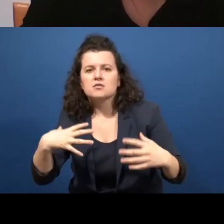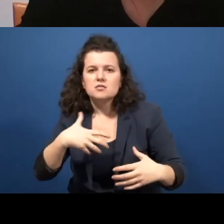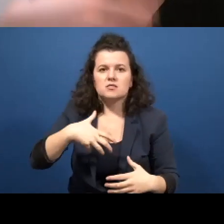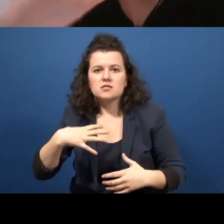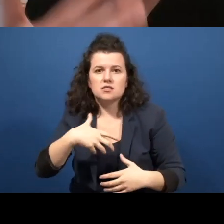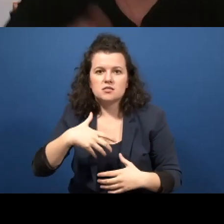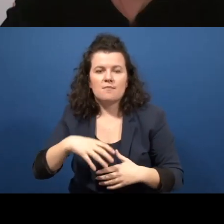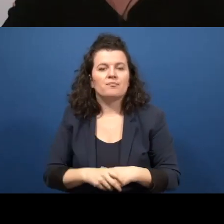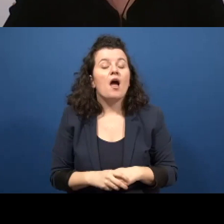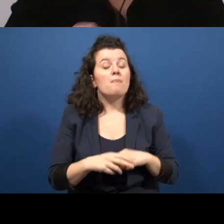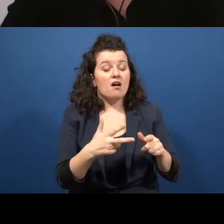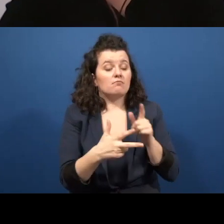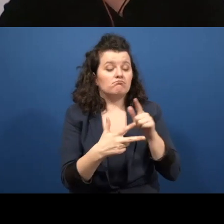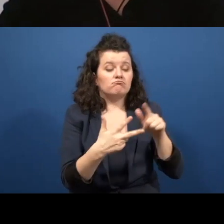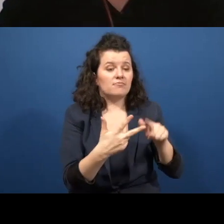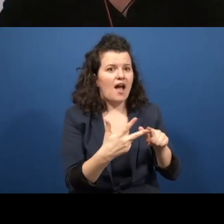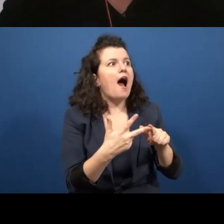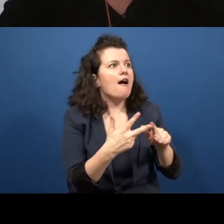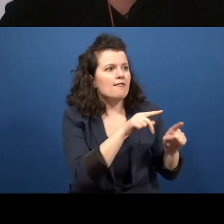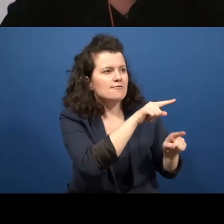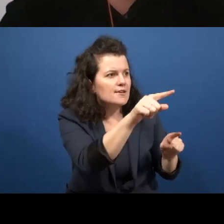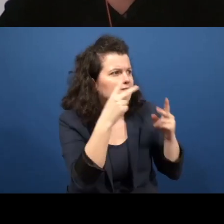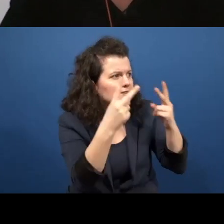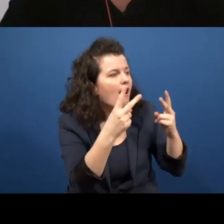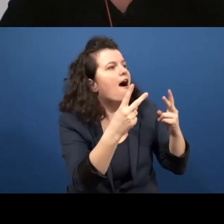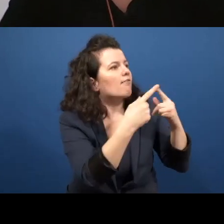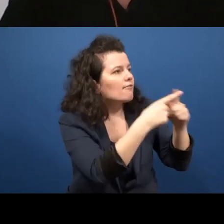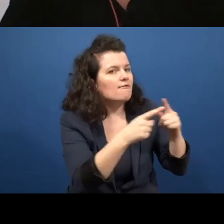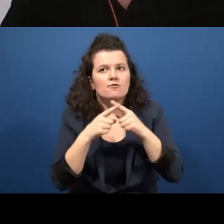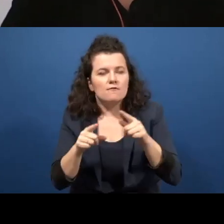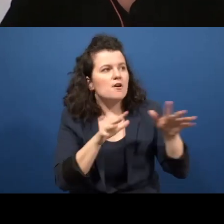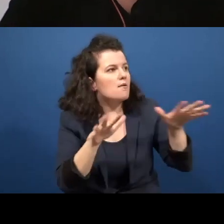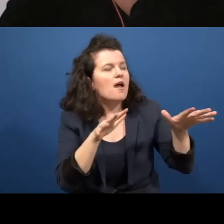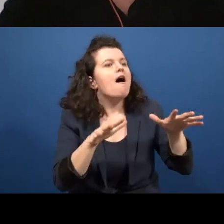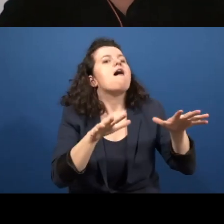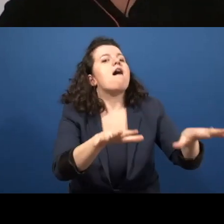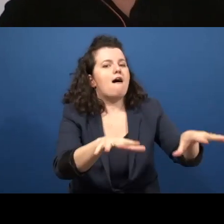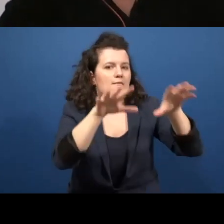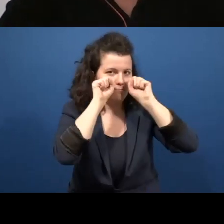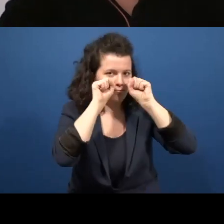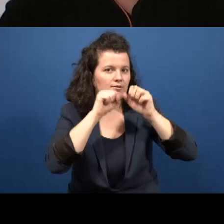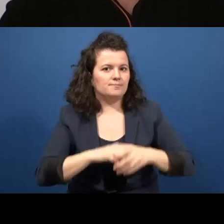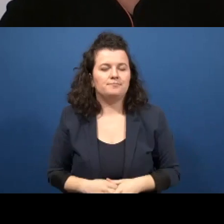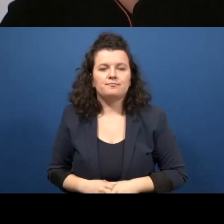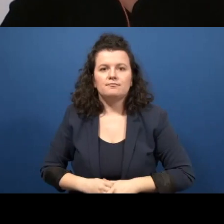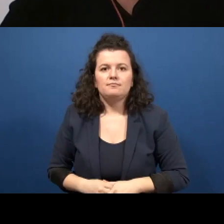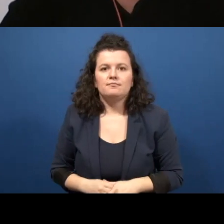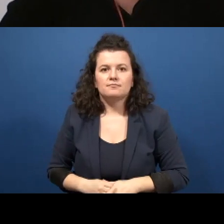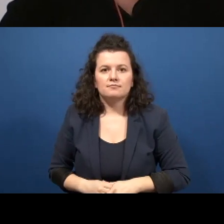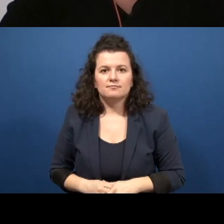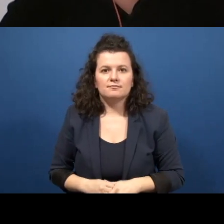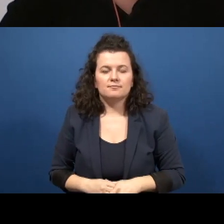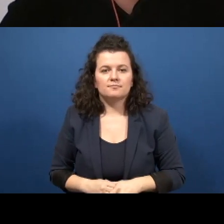una asignación comunitaria. Así es que definitivamente el máster europeo me dio más